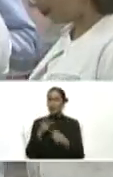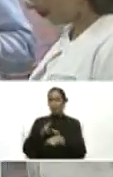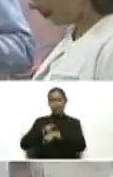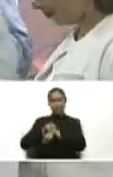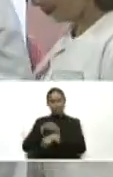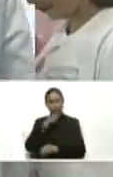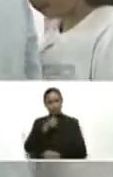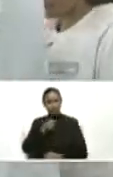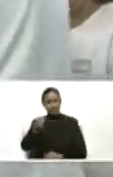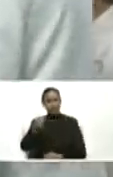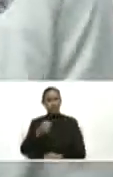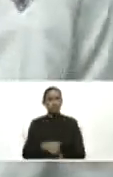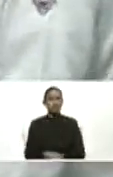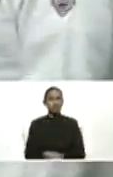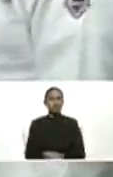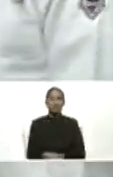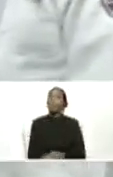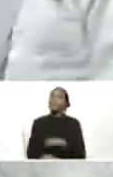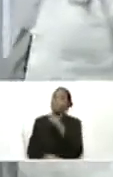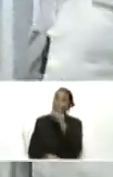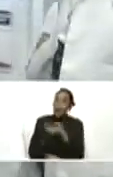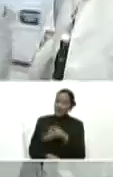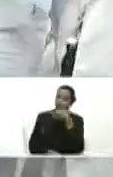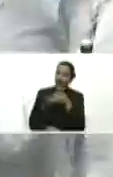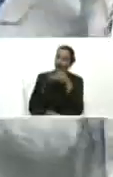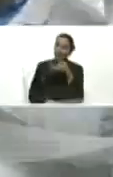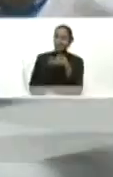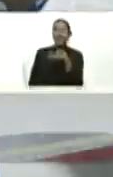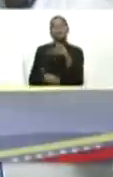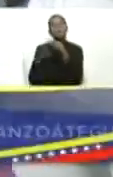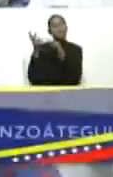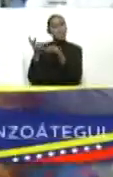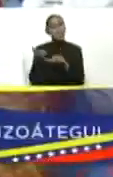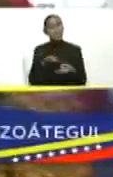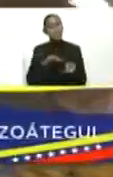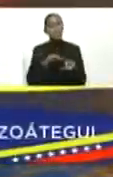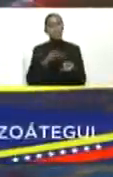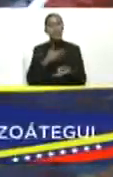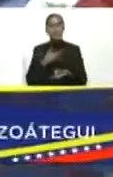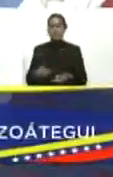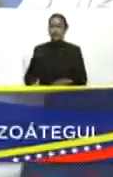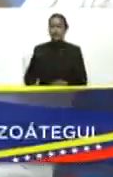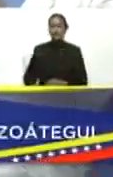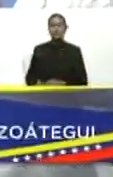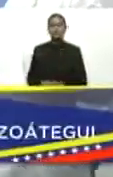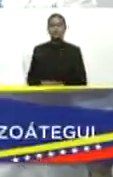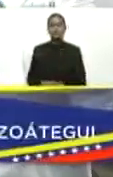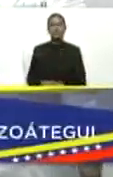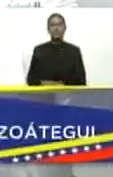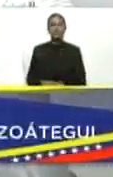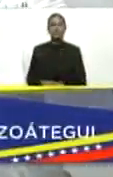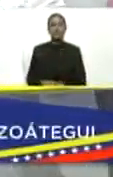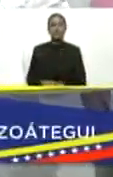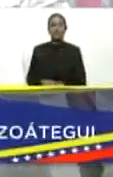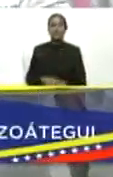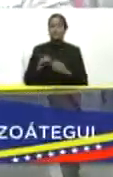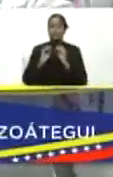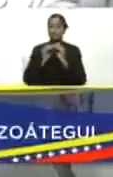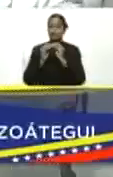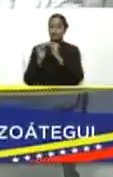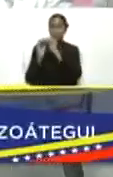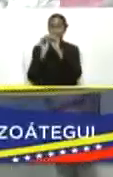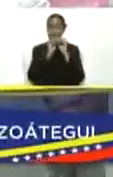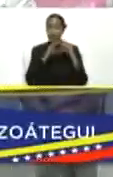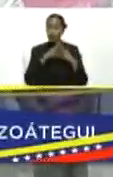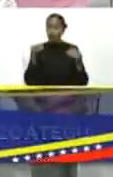palabra. Bueno, presidente, una vez más bienvenido. Lo primero que resalta es que esta infraestructura de gran